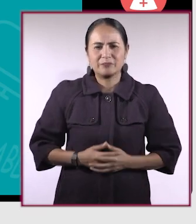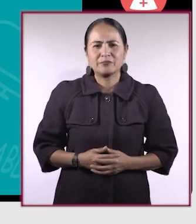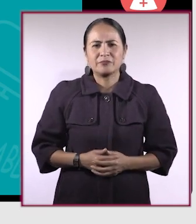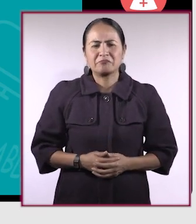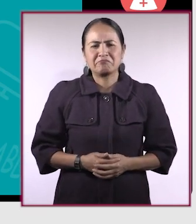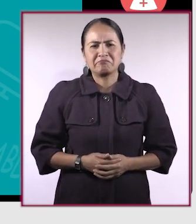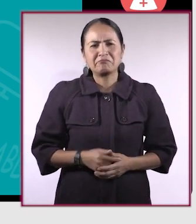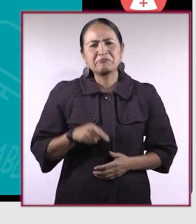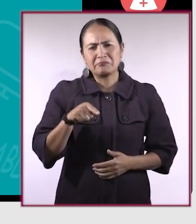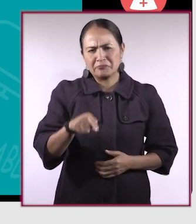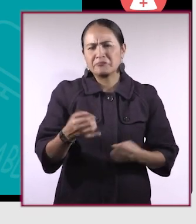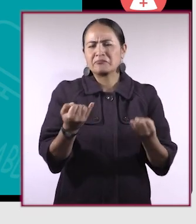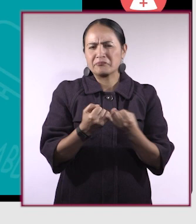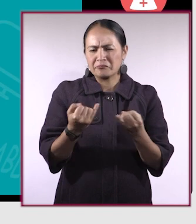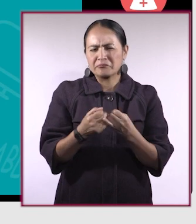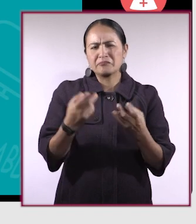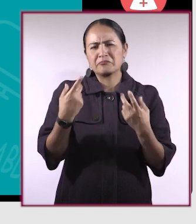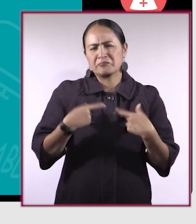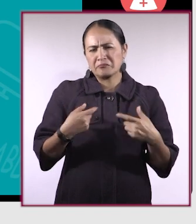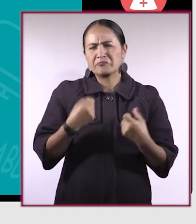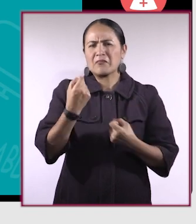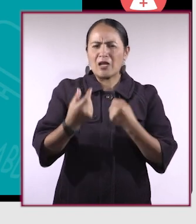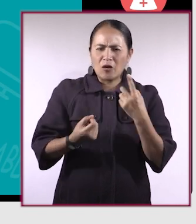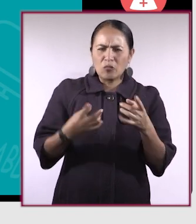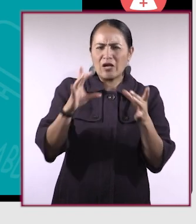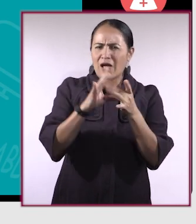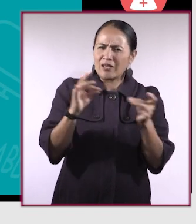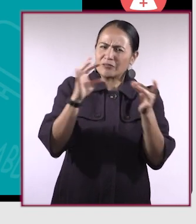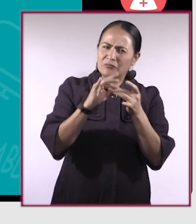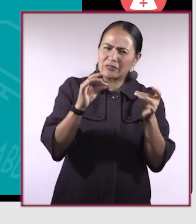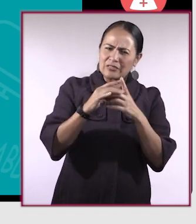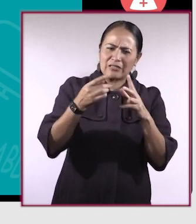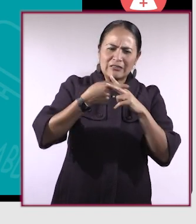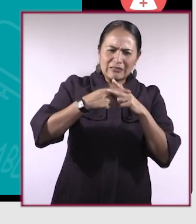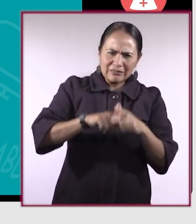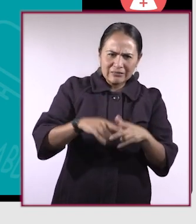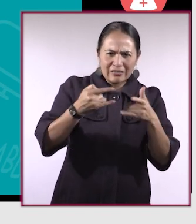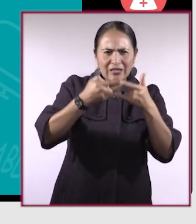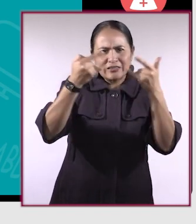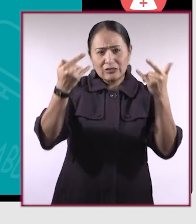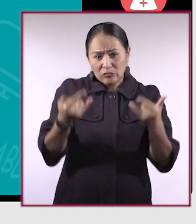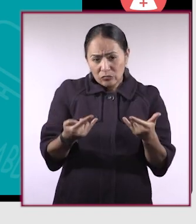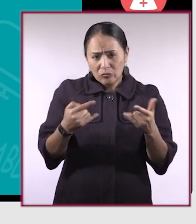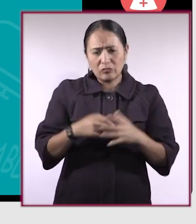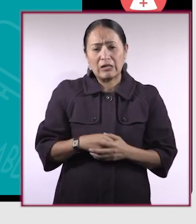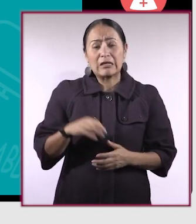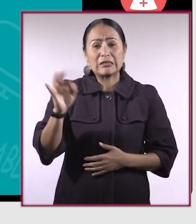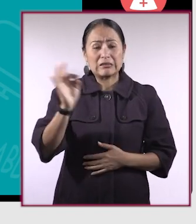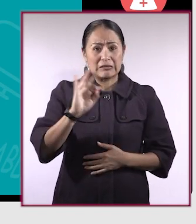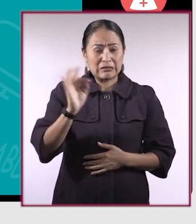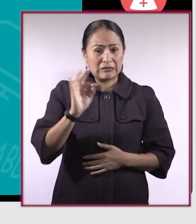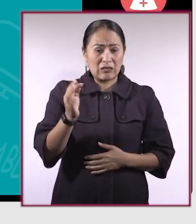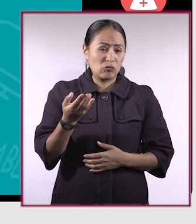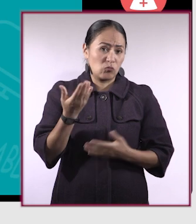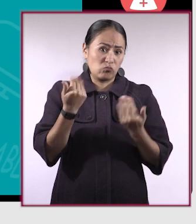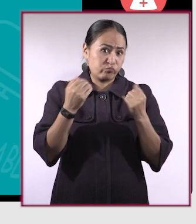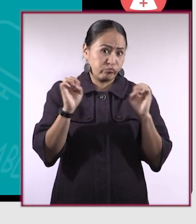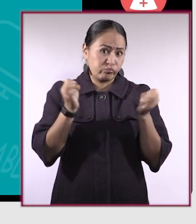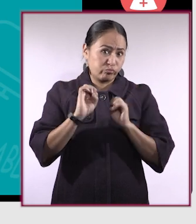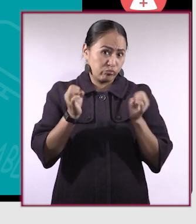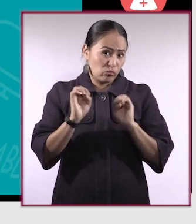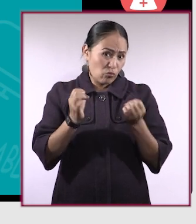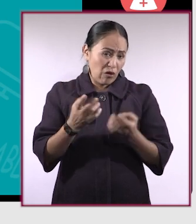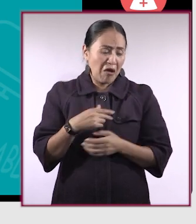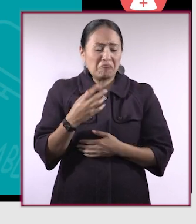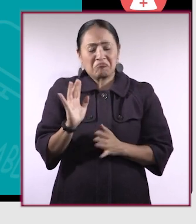dan pues este tipo de narraciones, de historias, ¿no? Y en caso de que no, que según yo es lo